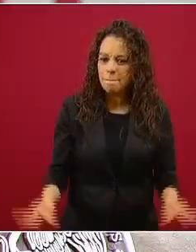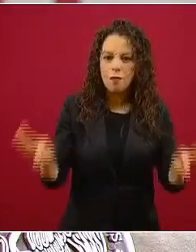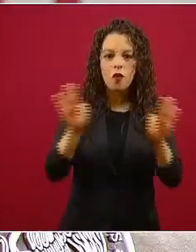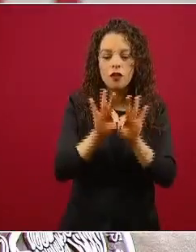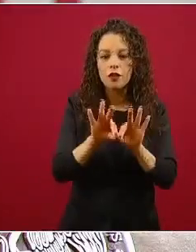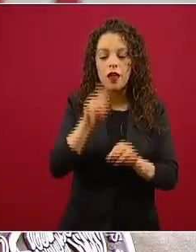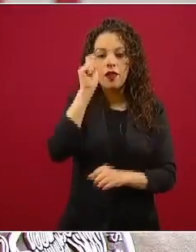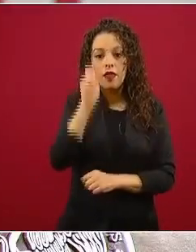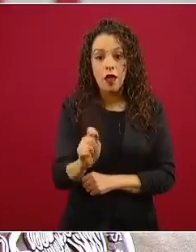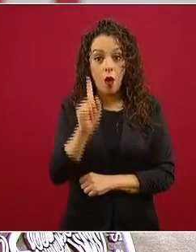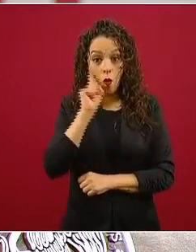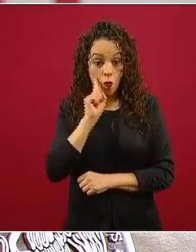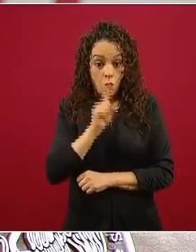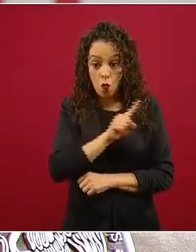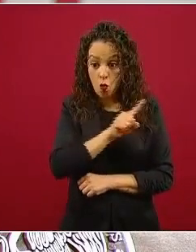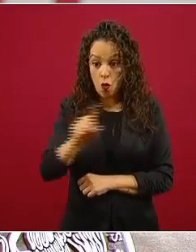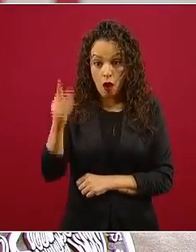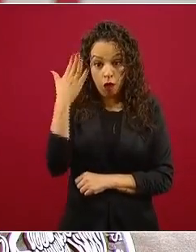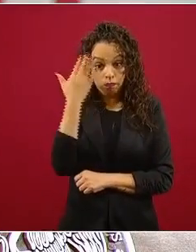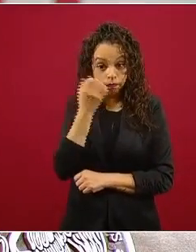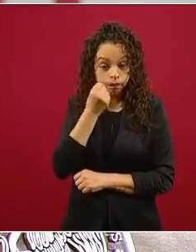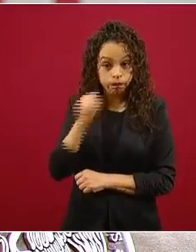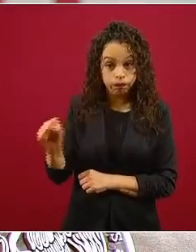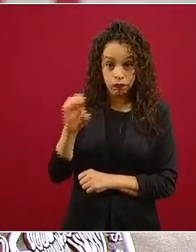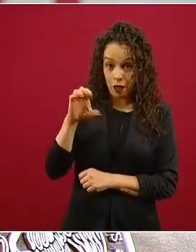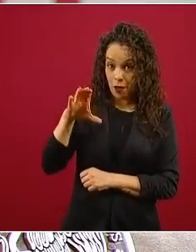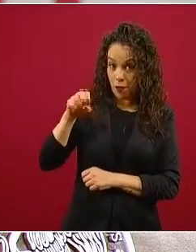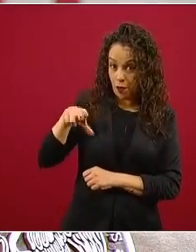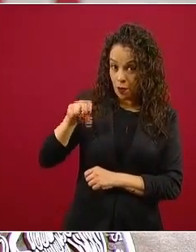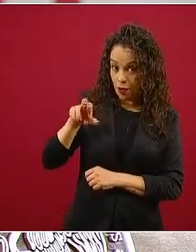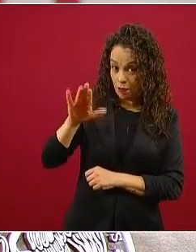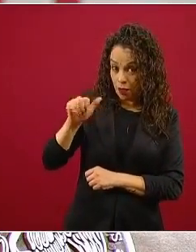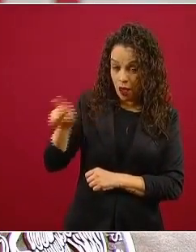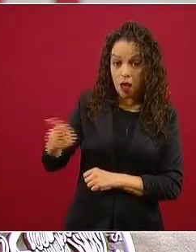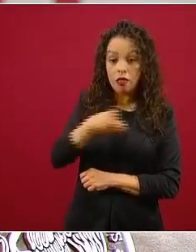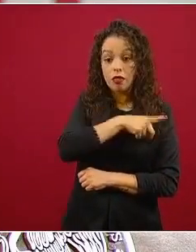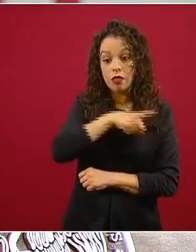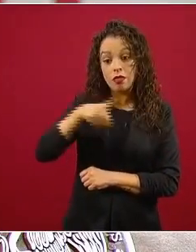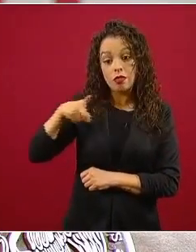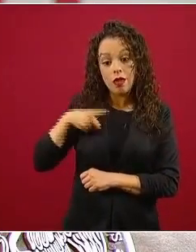mujeres economistas que tienen que administrar